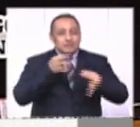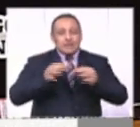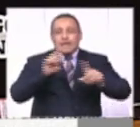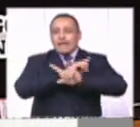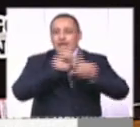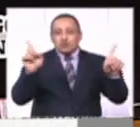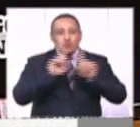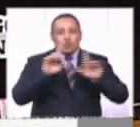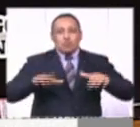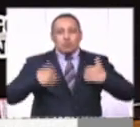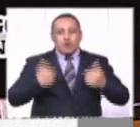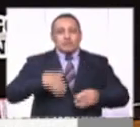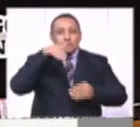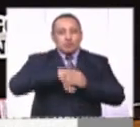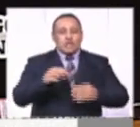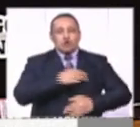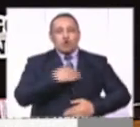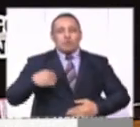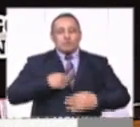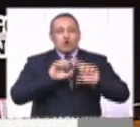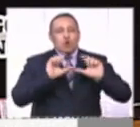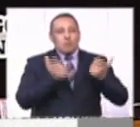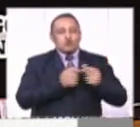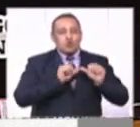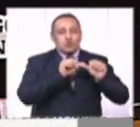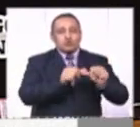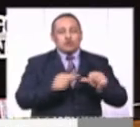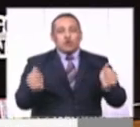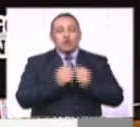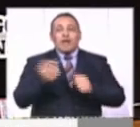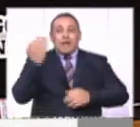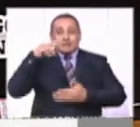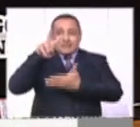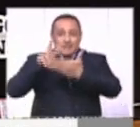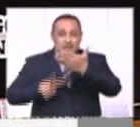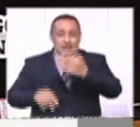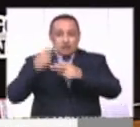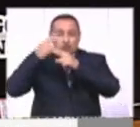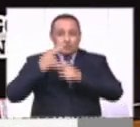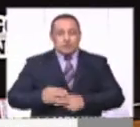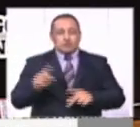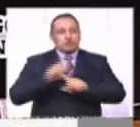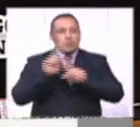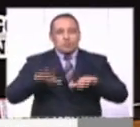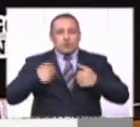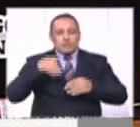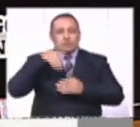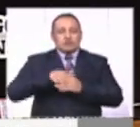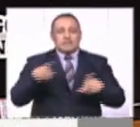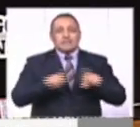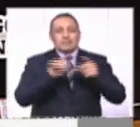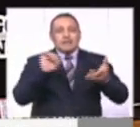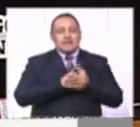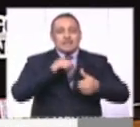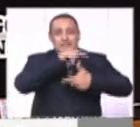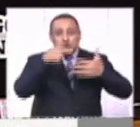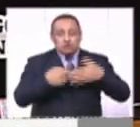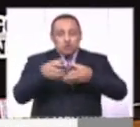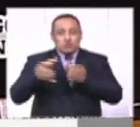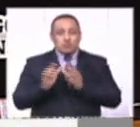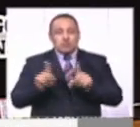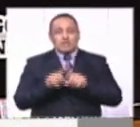no pueden votar los miembros de la comisión permanente a los que se ha dado lectura en consecuencia los integrantes de ese